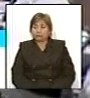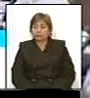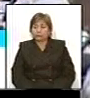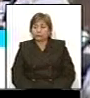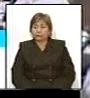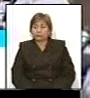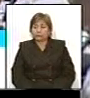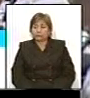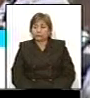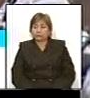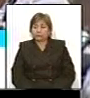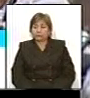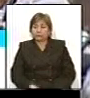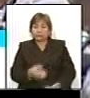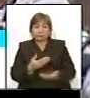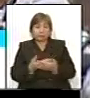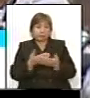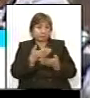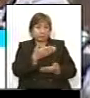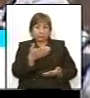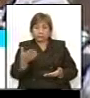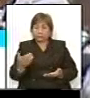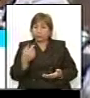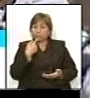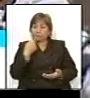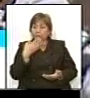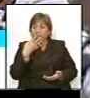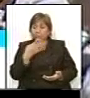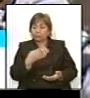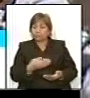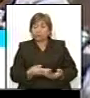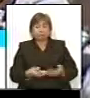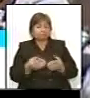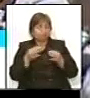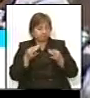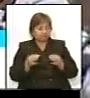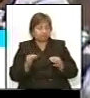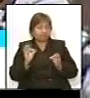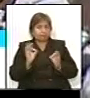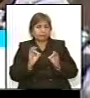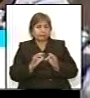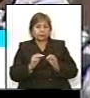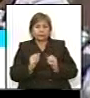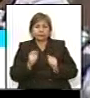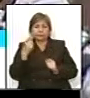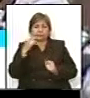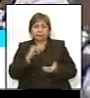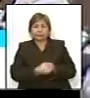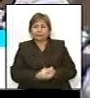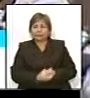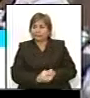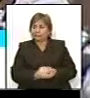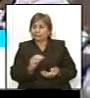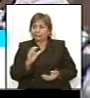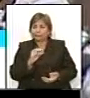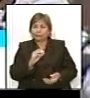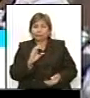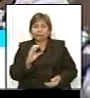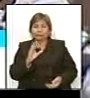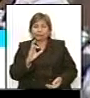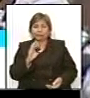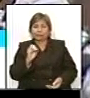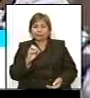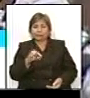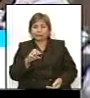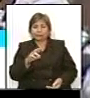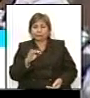otro, estos datos con los que ustedes cuentan son fundamentales. Para COFOPRI, para SBN, para nosotros,